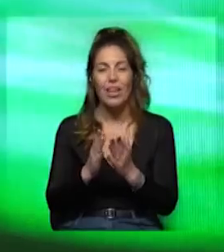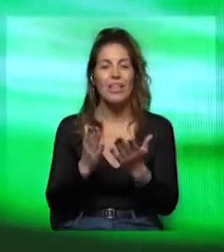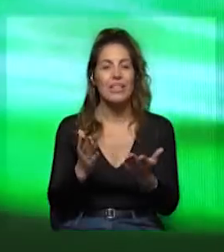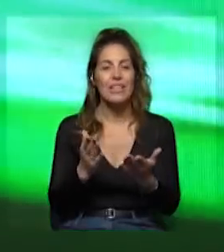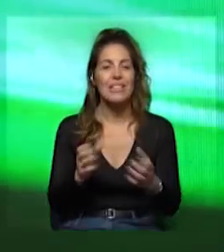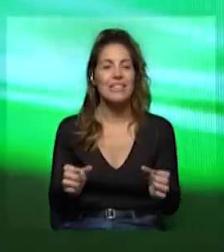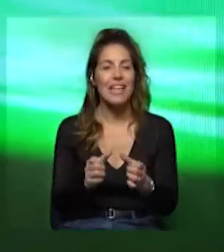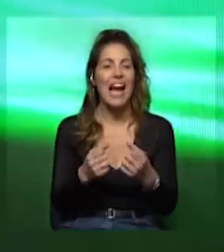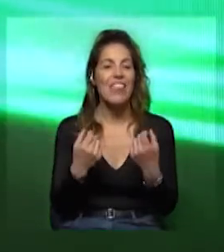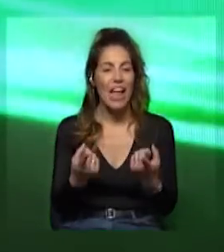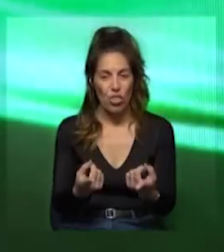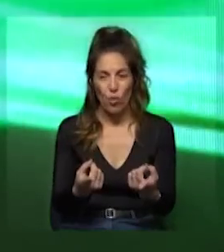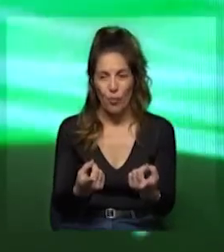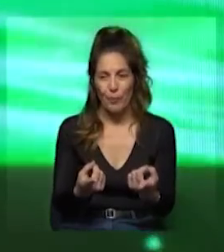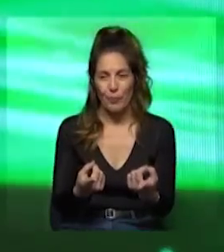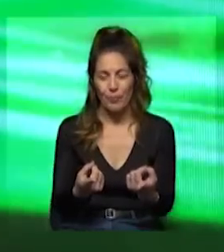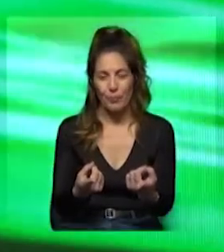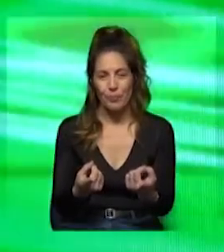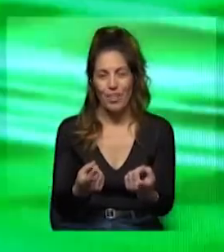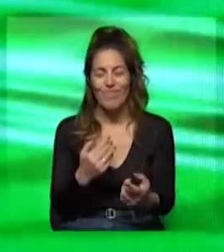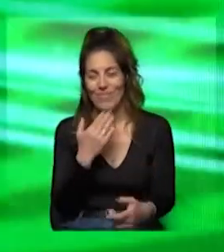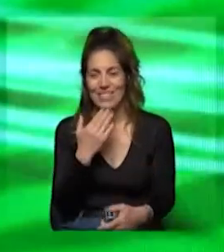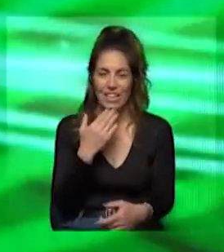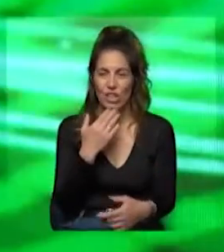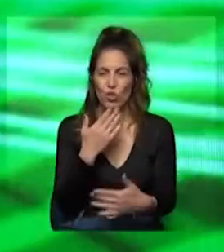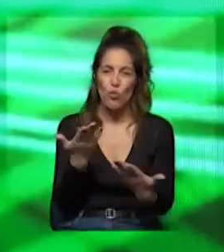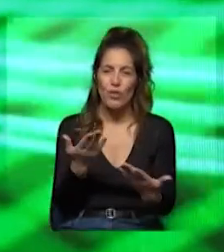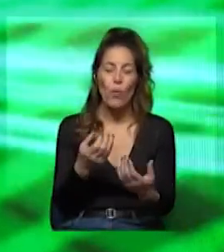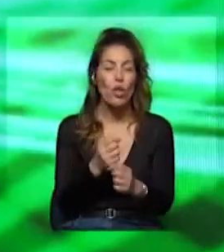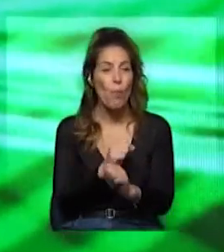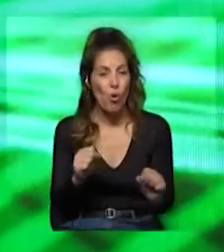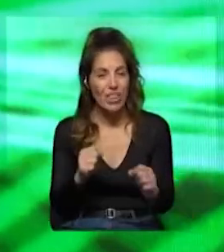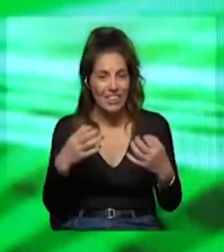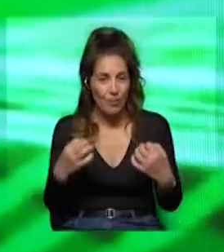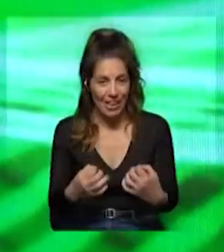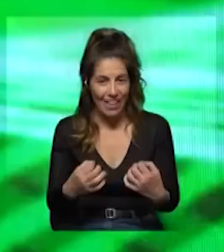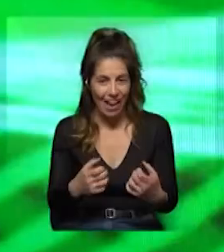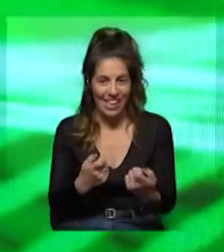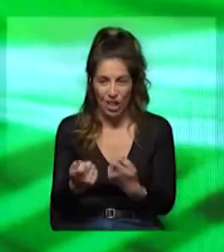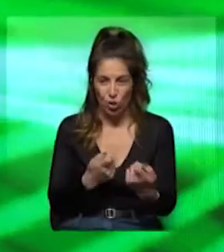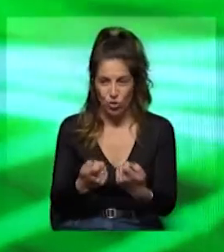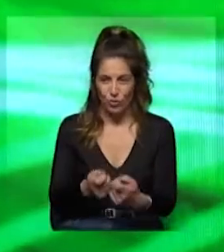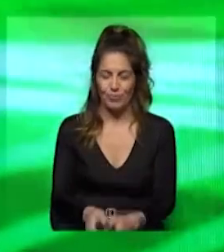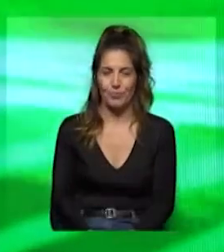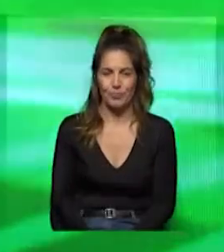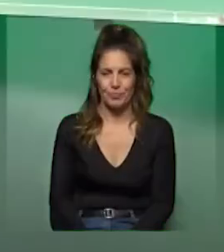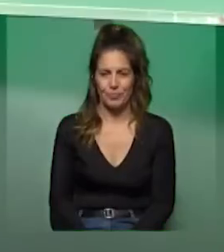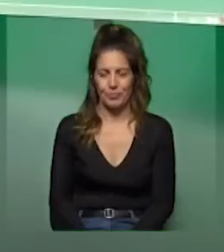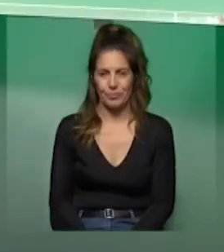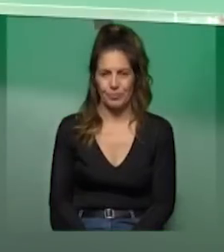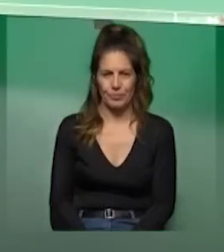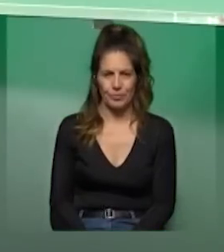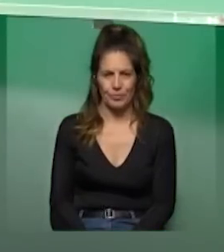y se ha generado este una incertidumbre muy grande en cuanto a poder realmente concretar el negocio